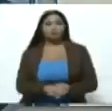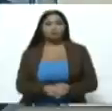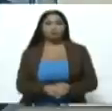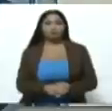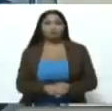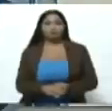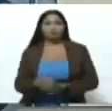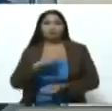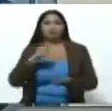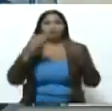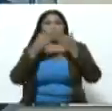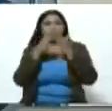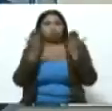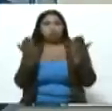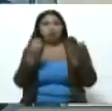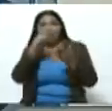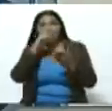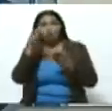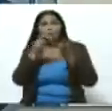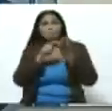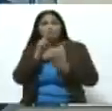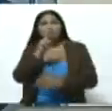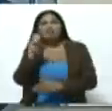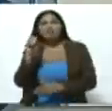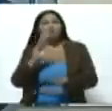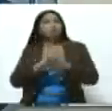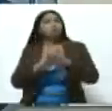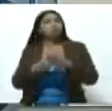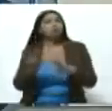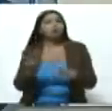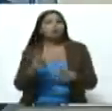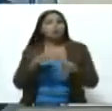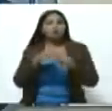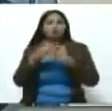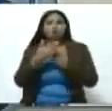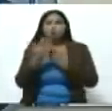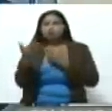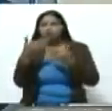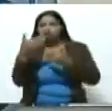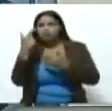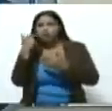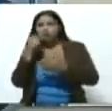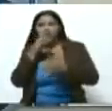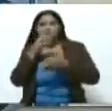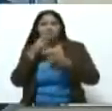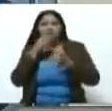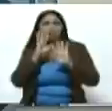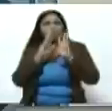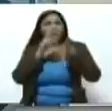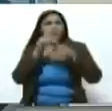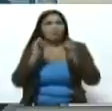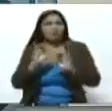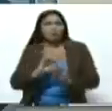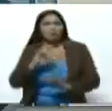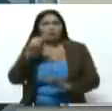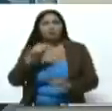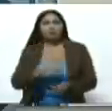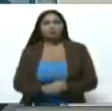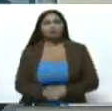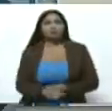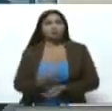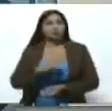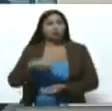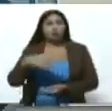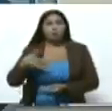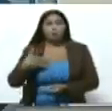un expediente abierto en el año 2020 por situaciones similares a esta, que pudiéramos